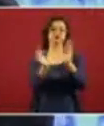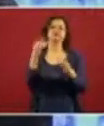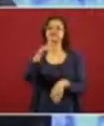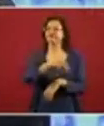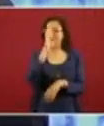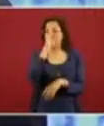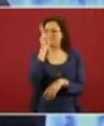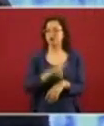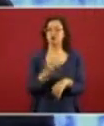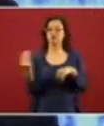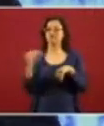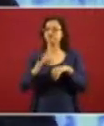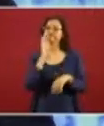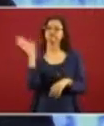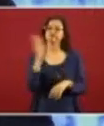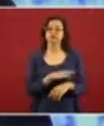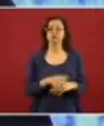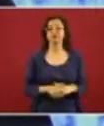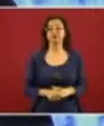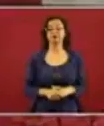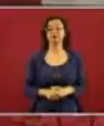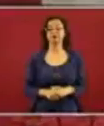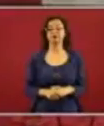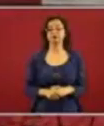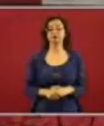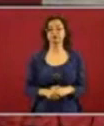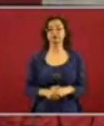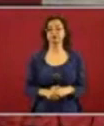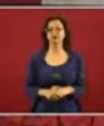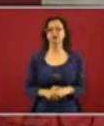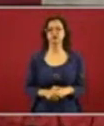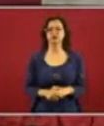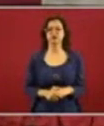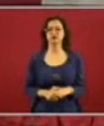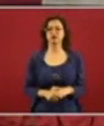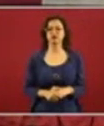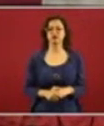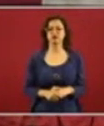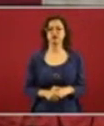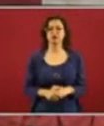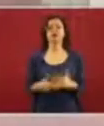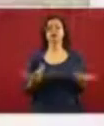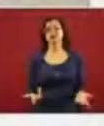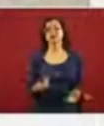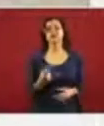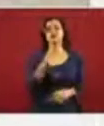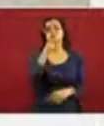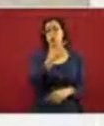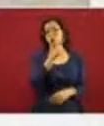carreteras federales. Tuvimos que inmovilizar absolutamente todas las bombas, se cerró la